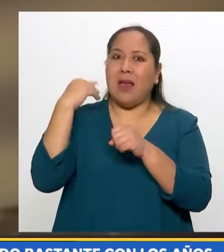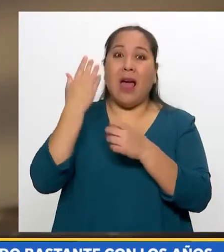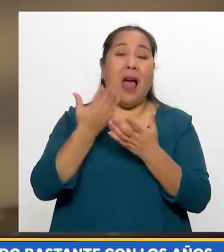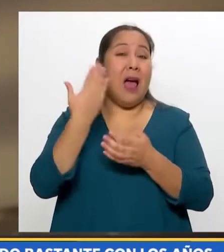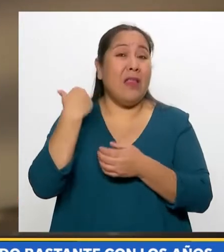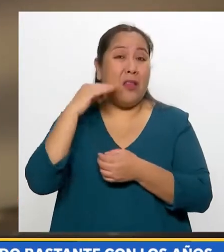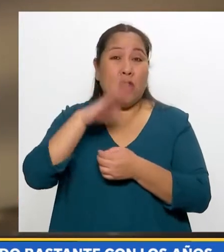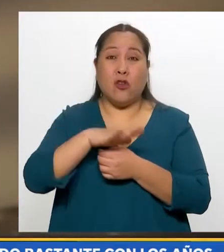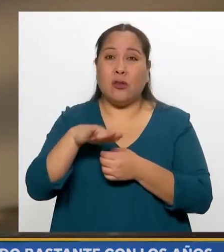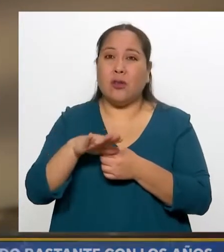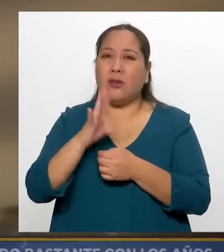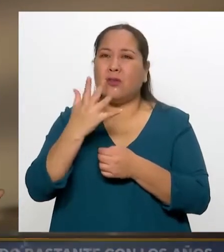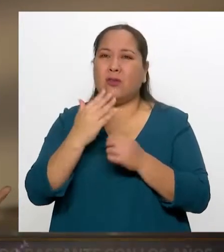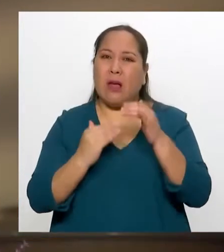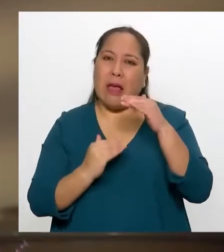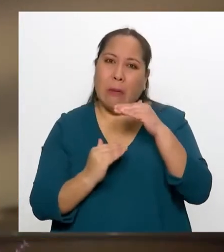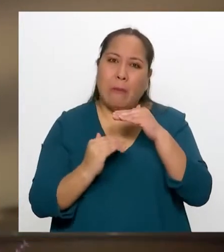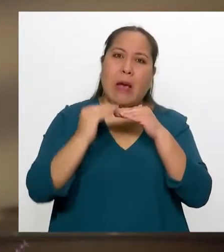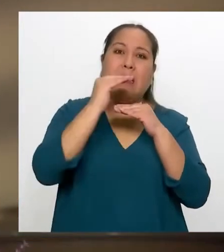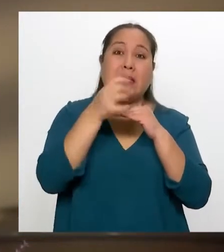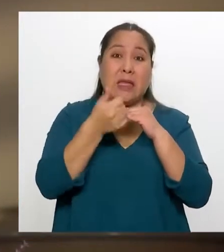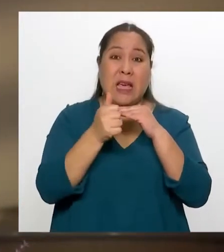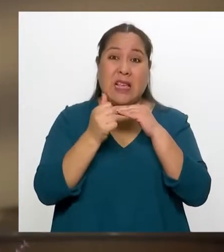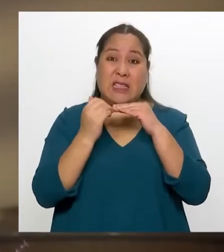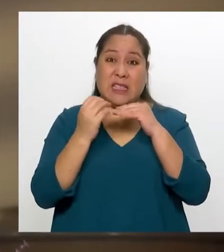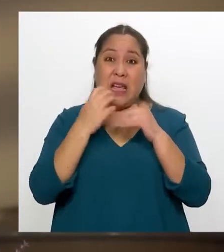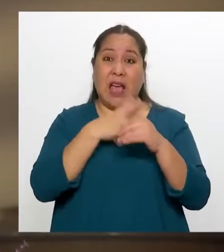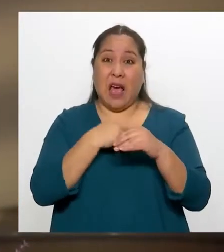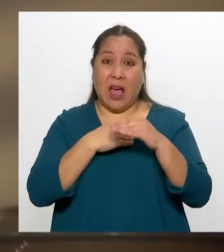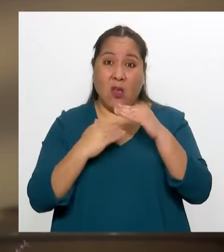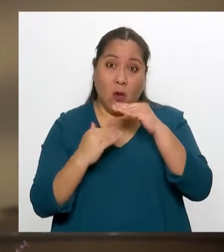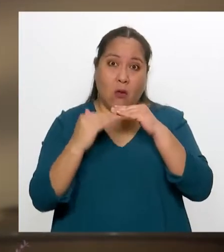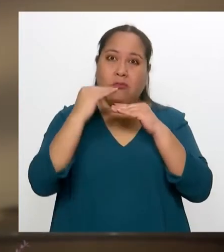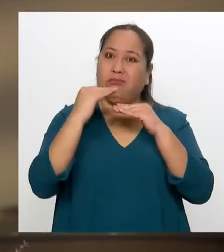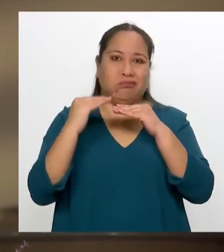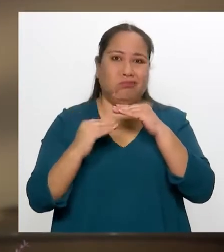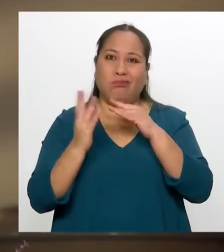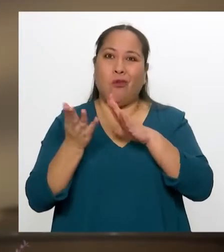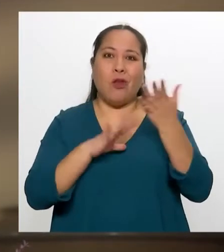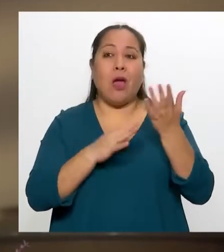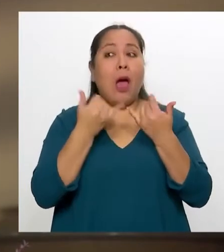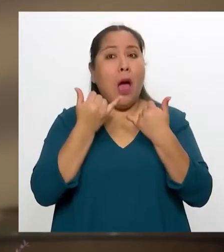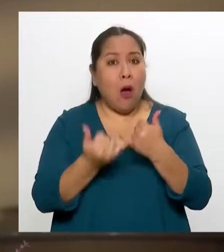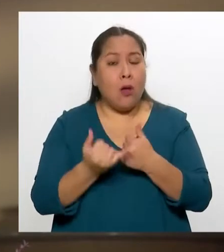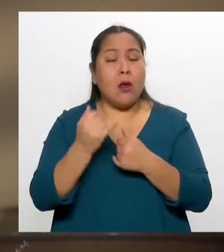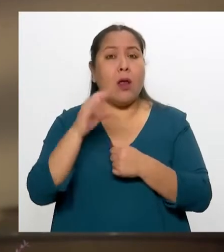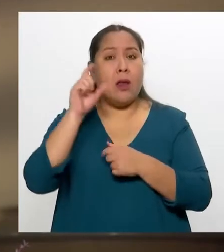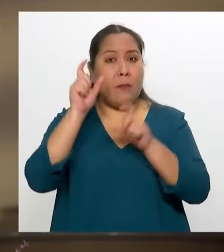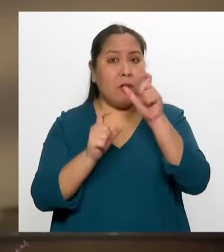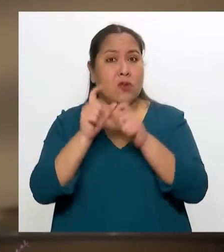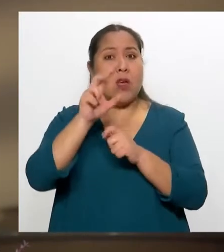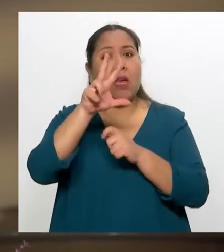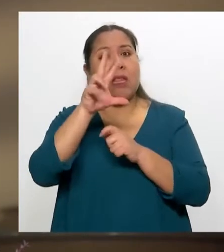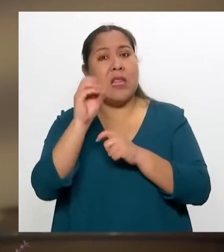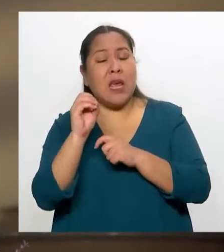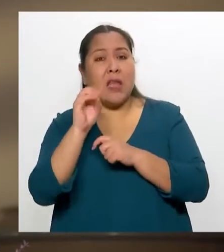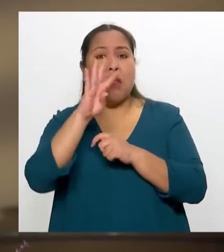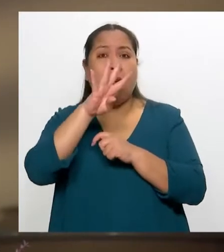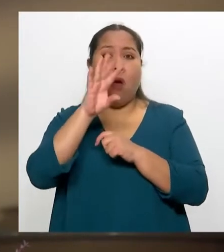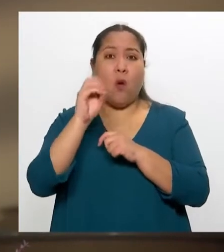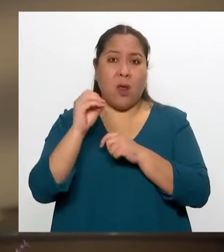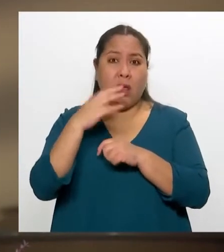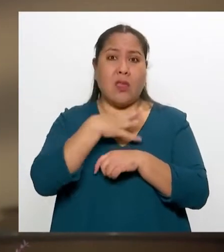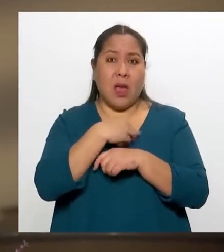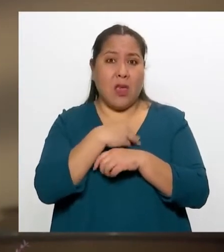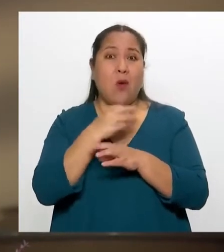¿no? Antes los niños no pasaban de los 10 años, ahora hay personas que tienen 30 hasta 40, 50 años. Y es porque últimamente se han